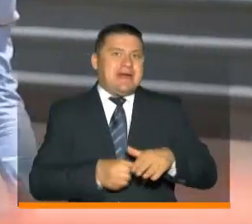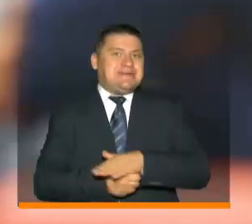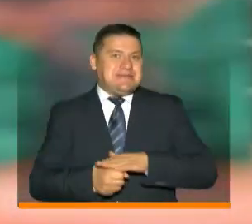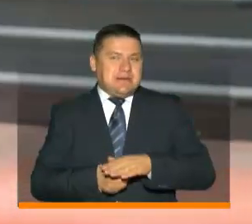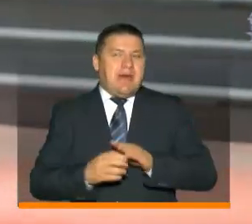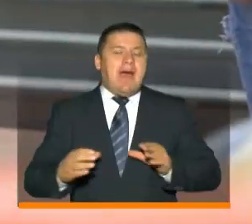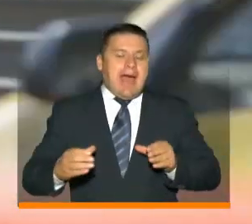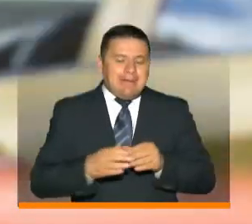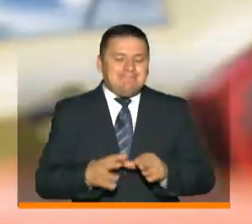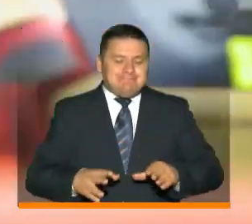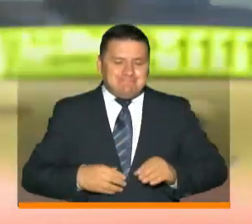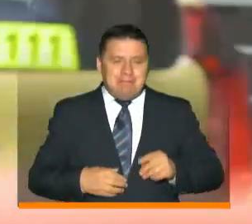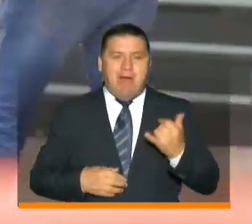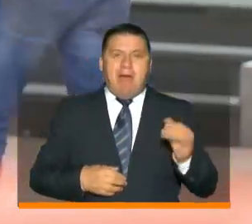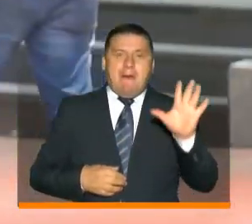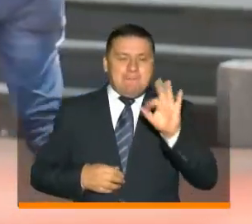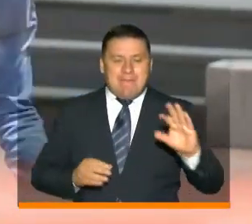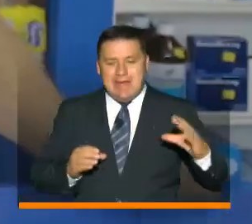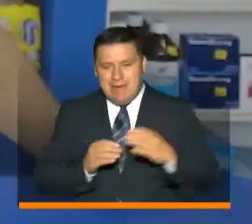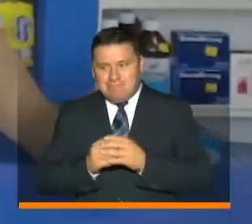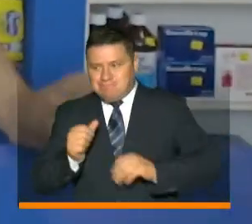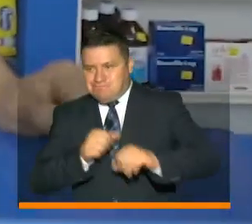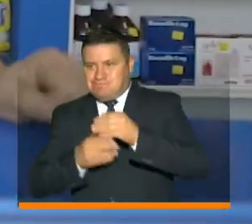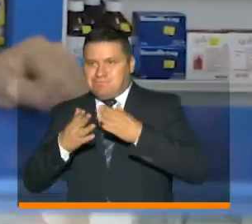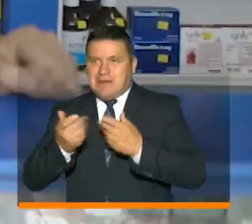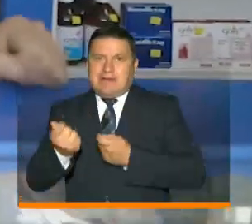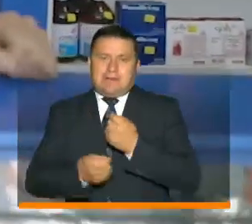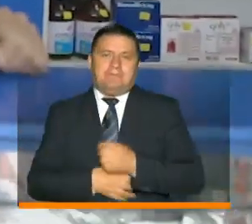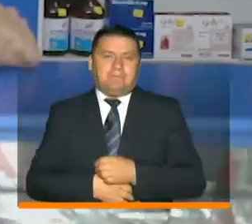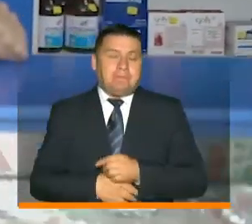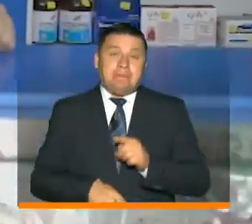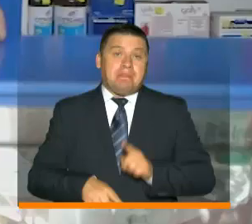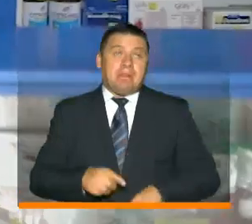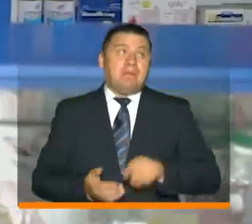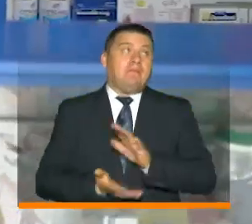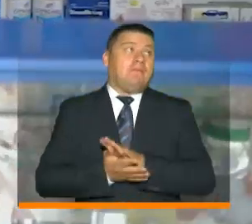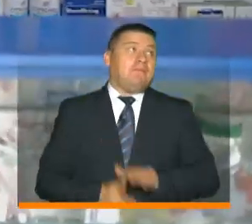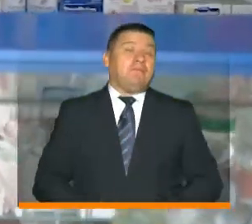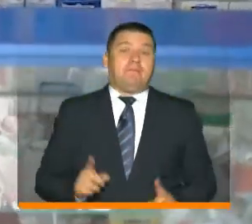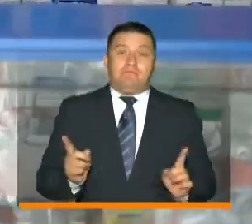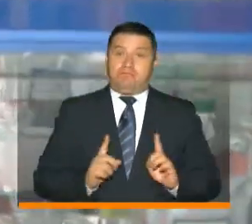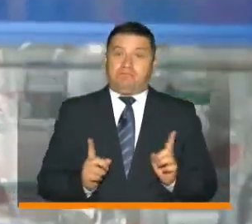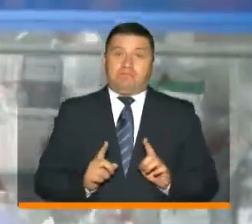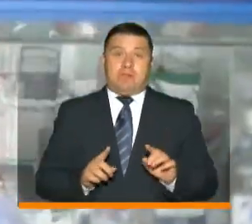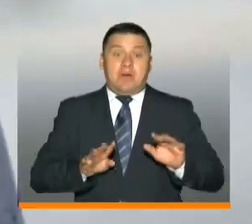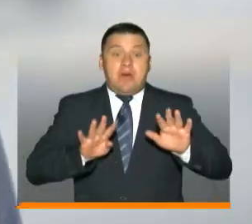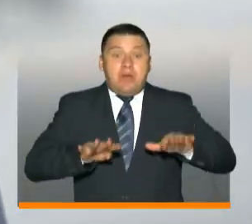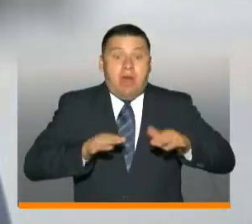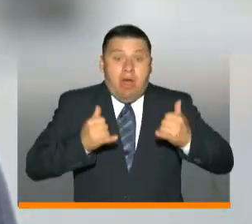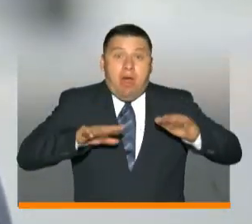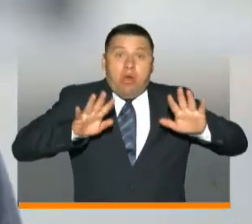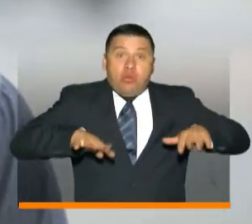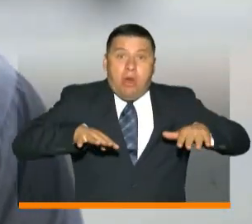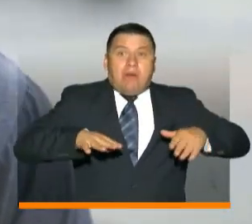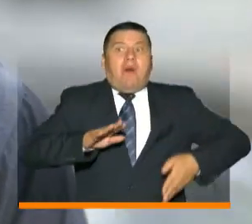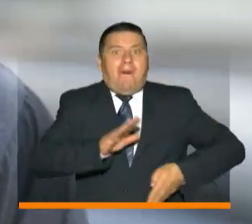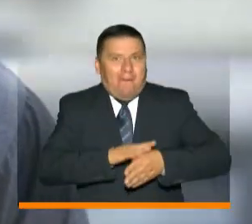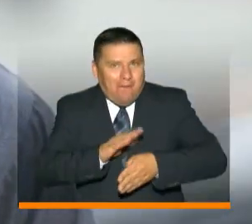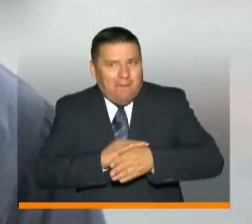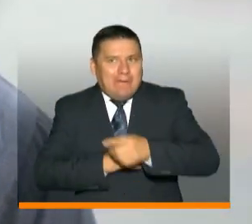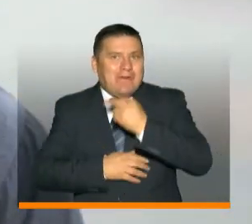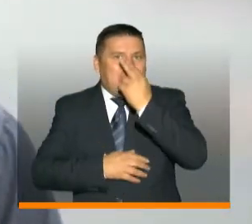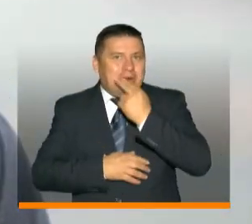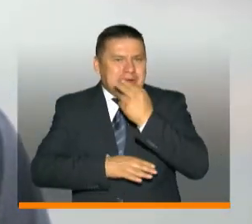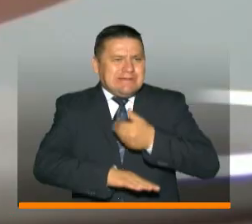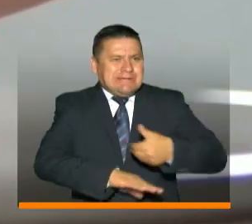actual y sectores sociales y económicos abiertos. Pero no podemos bajar la guardia. 9 meses después, debemos continuar con el